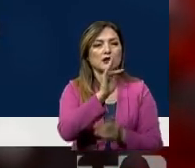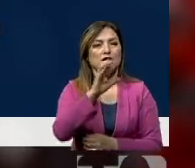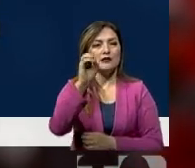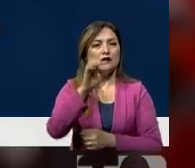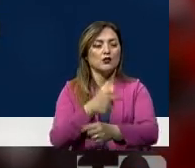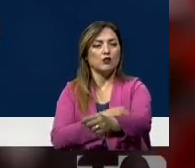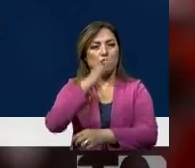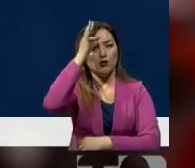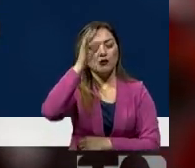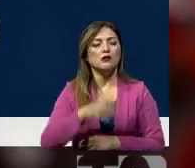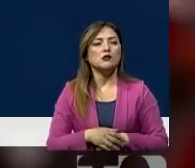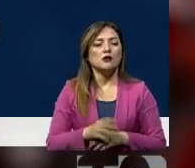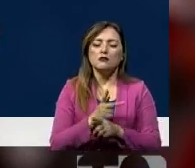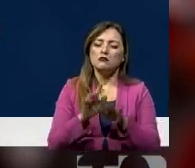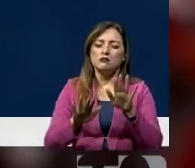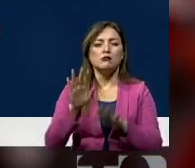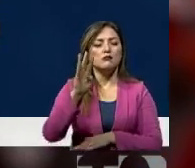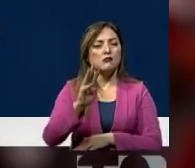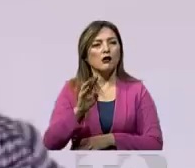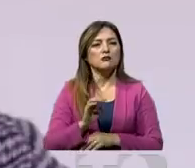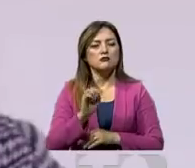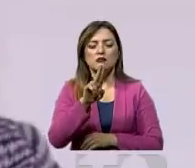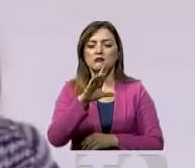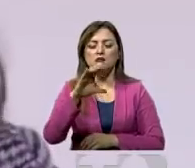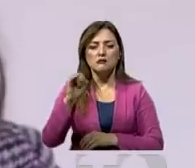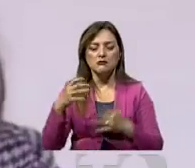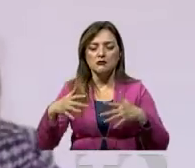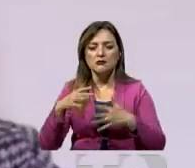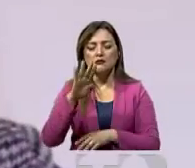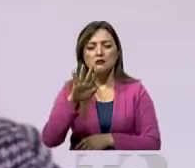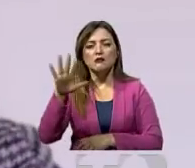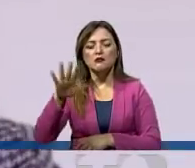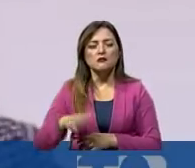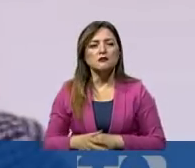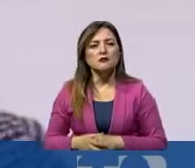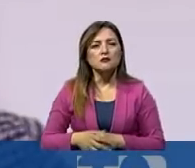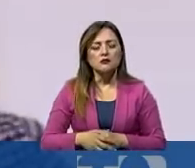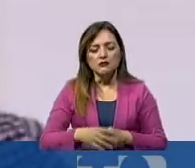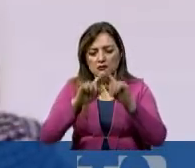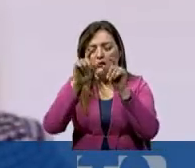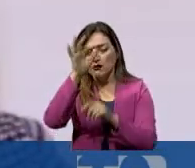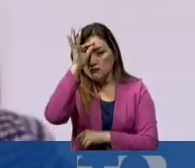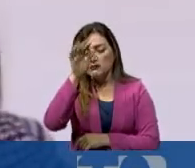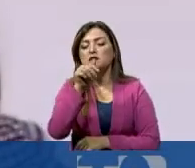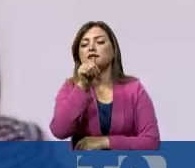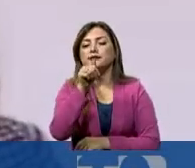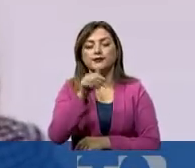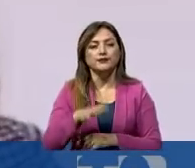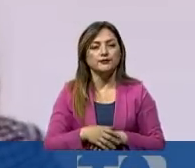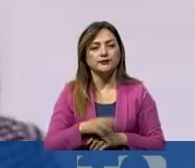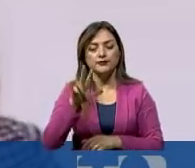6 en cuidados intermedios y 45 en UCI. Y en la red privada complementaria hay apenas 39